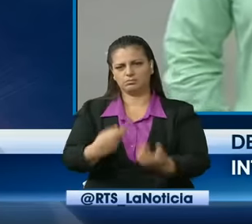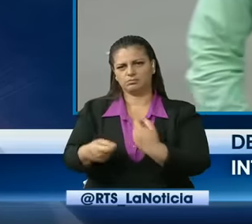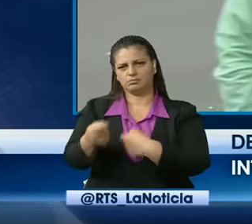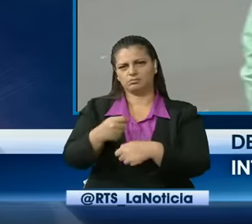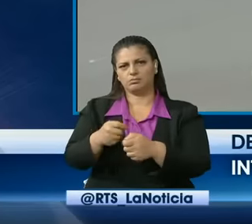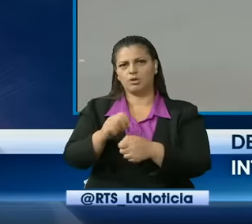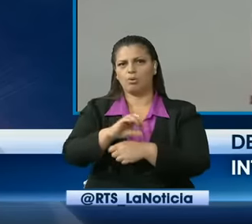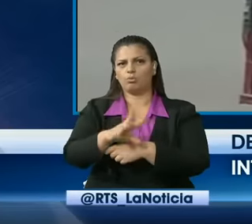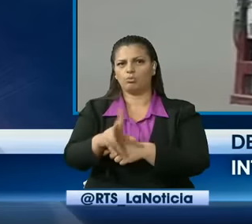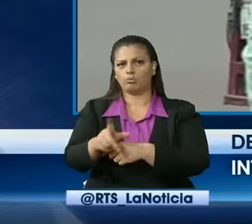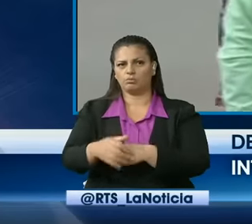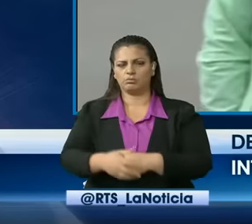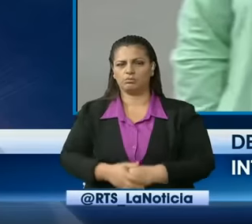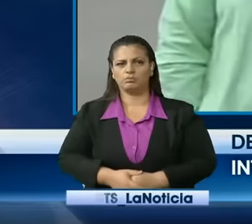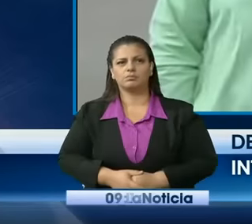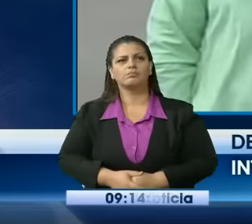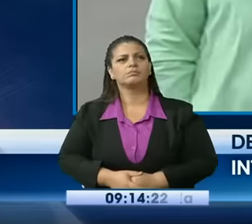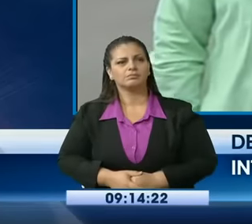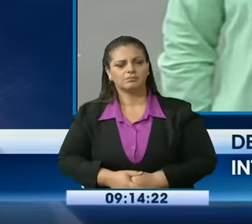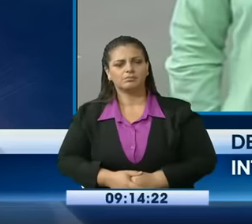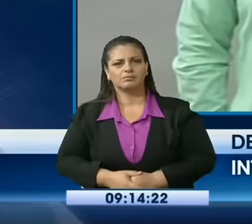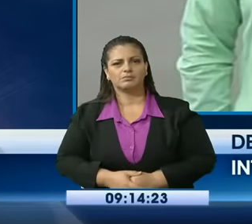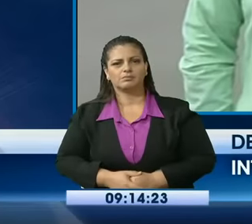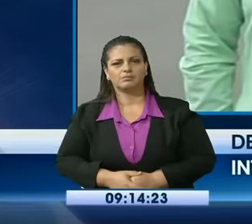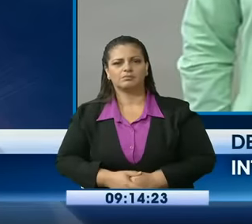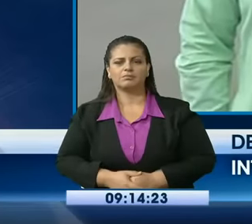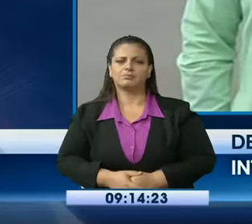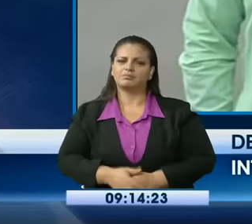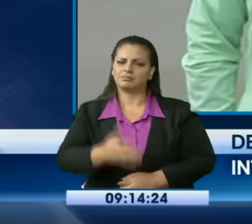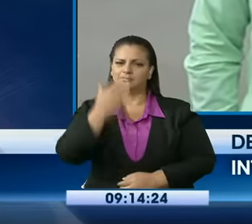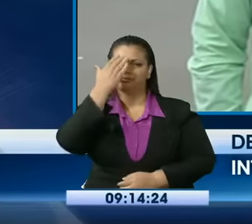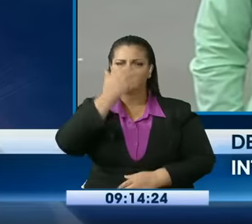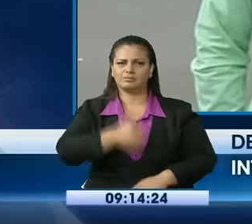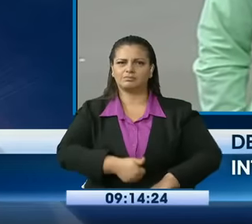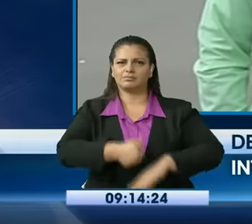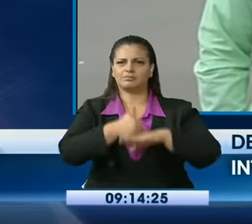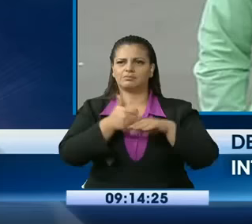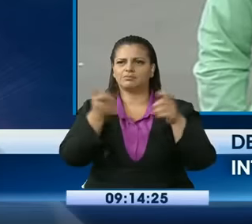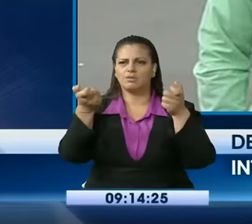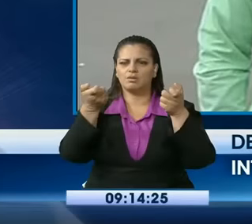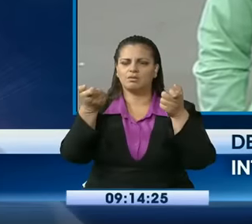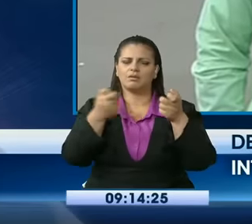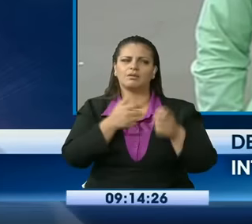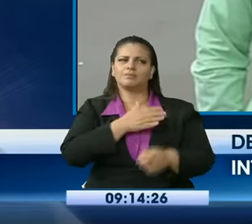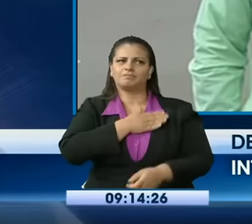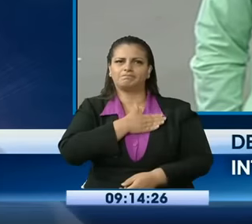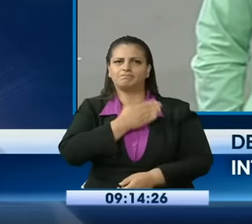en que esta intervención integral dé los resultados esperados y ojalá sea en el menor tiempo posible, Enrique.